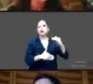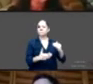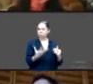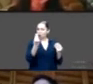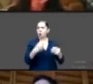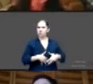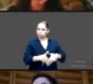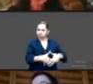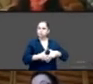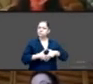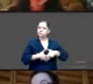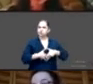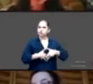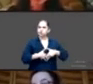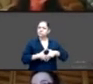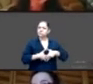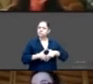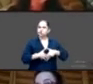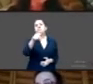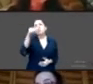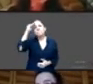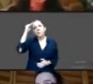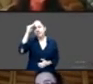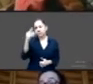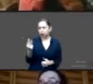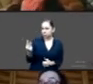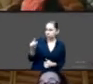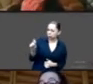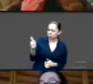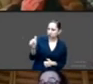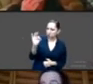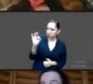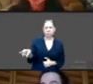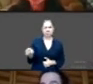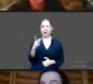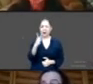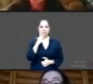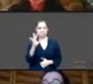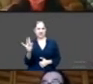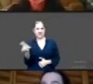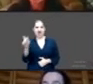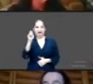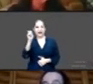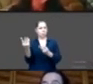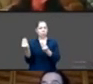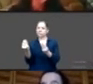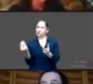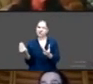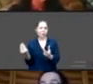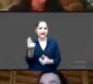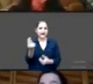relevante un número o una tasa de 2.6, sin embargo, aquí estaríamos esperando, tal como se lo propone la estrategia, cero nacimientos,